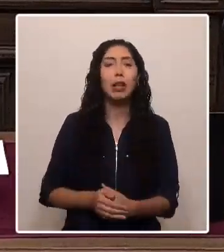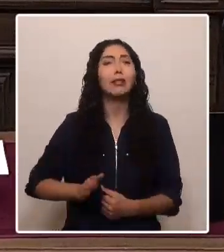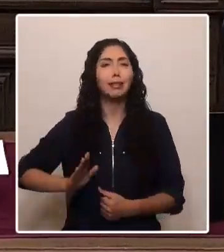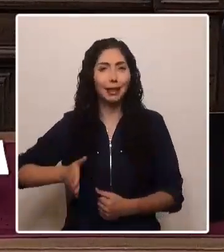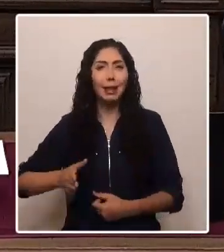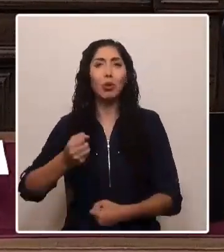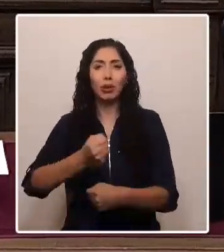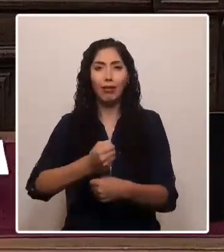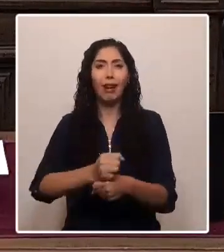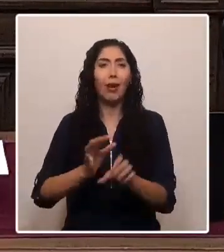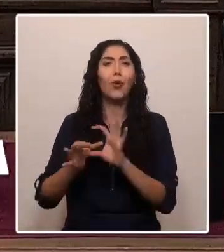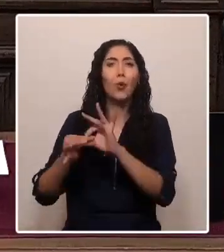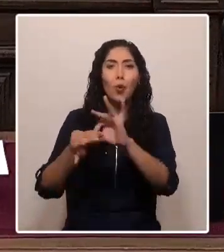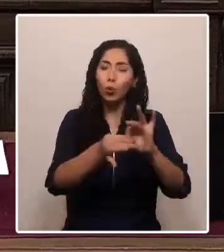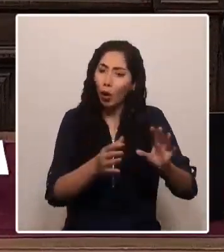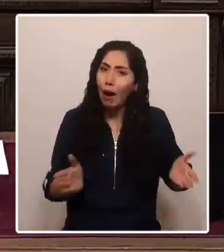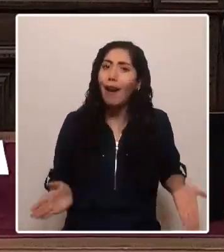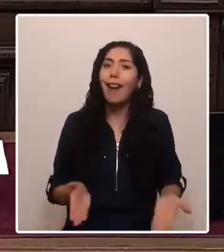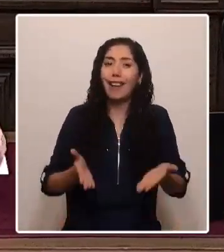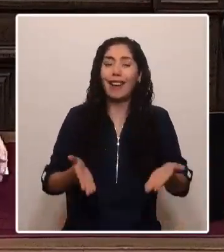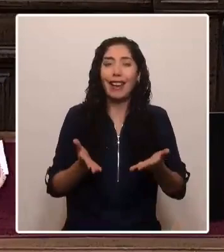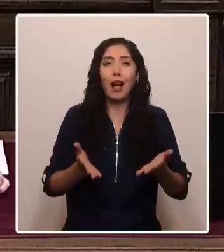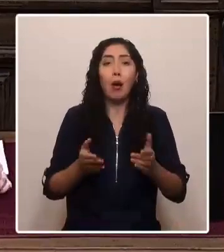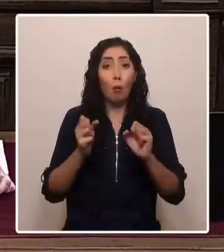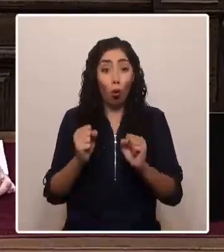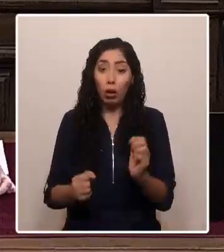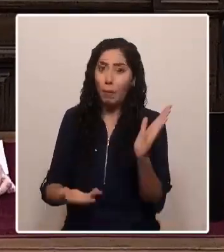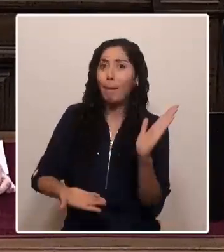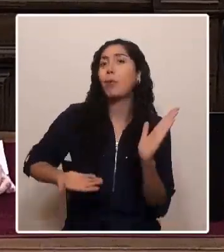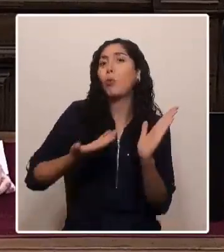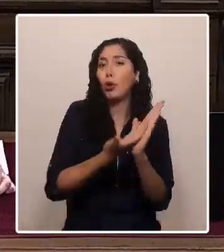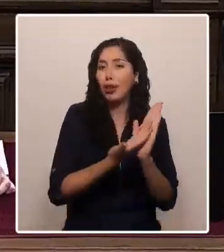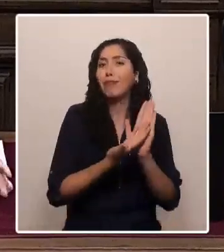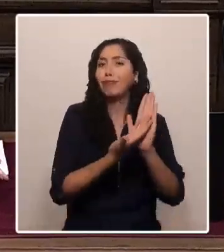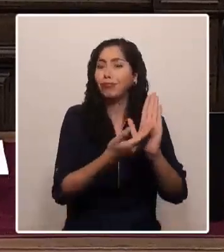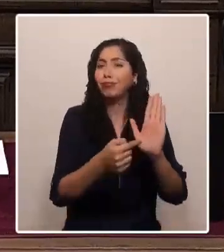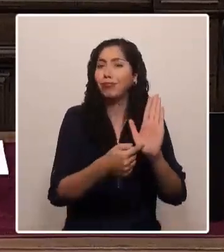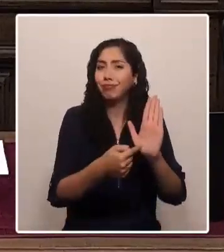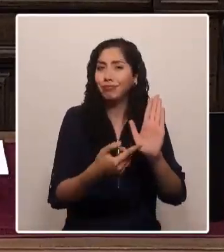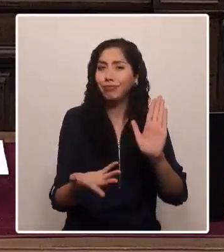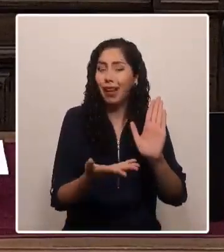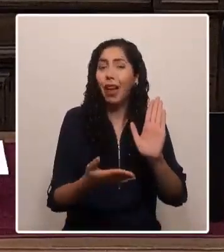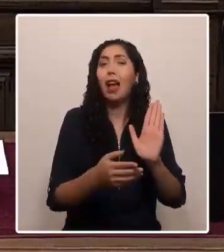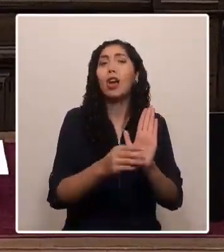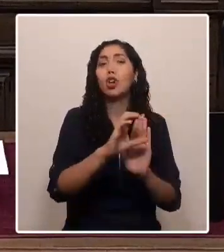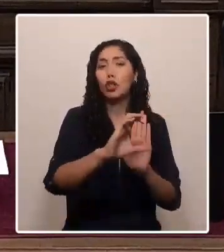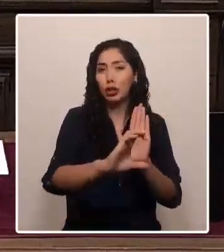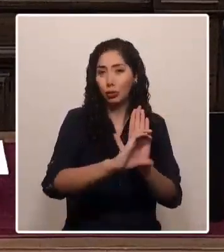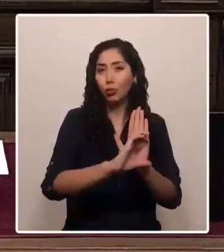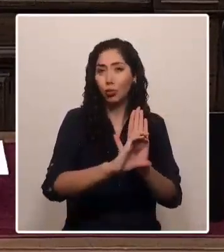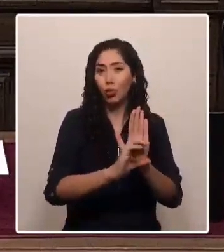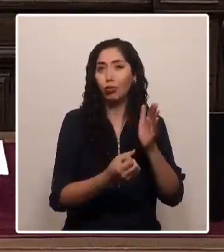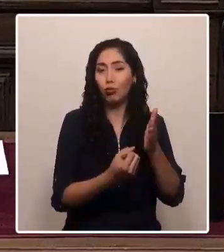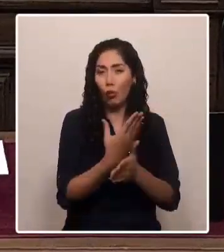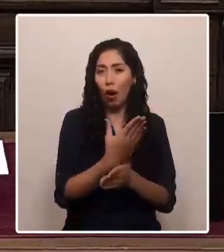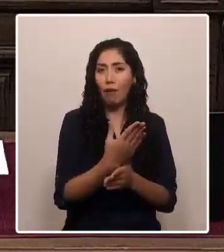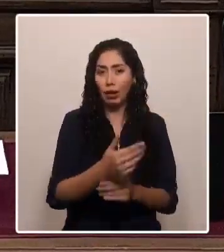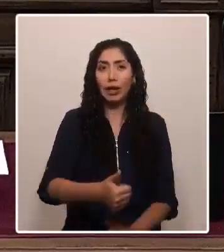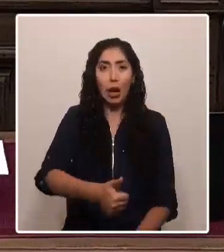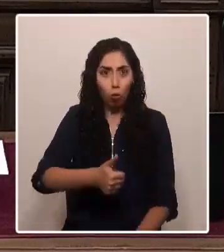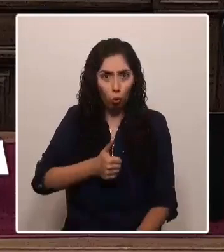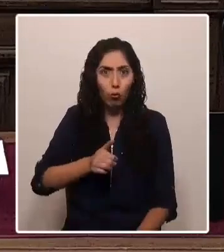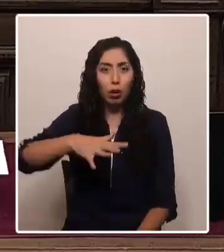trabajando juntos con ganas y energía para poder proponer a los pueblos de Chile una propuesta de texto constitucional que esté a la altura de